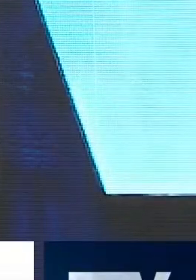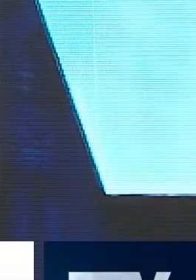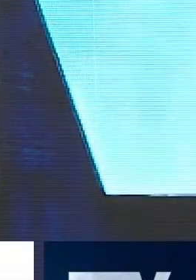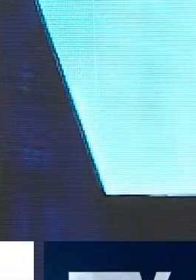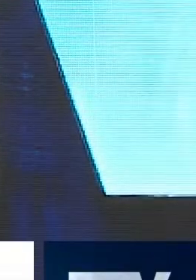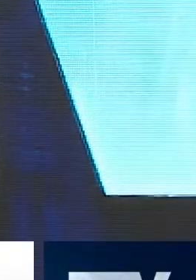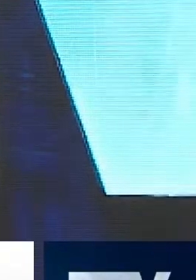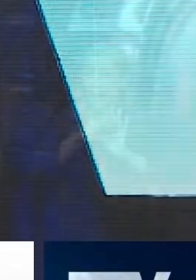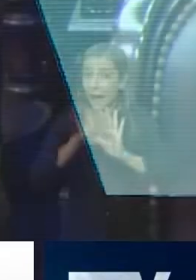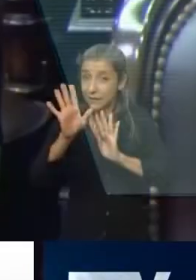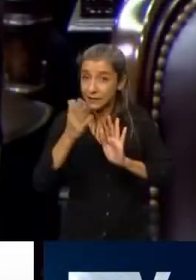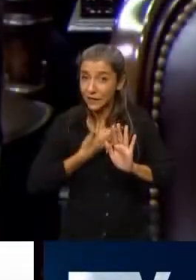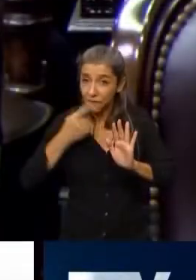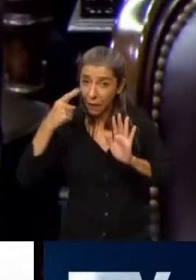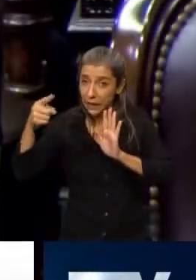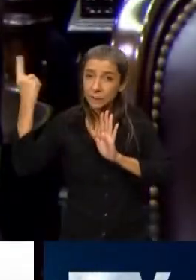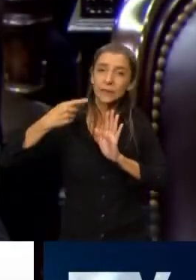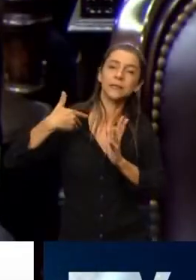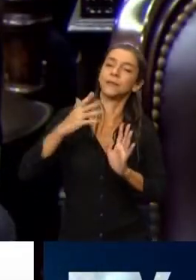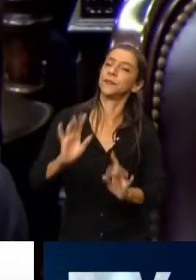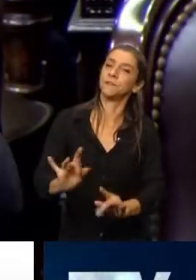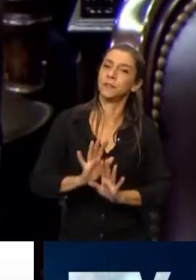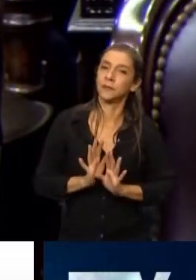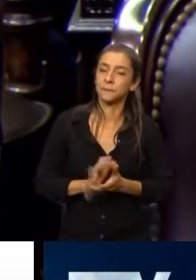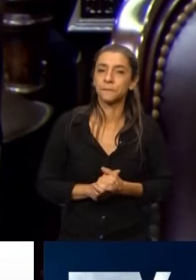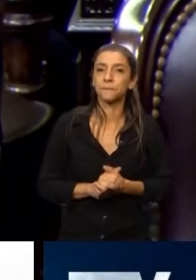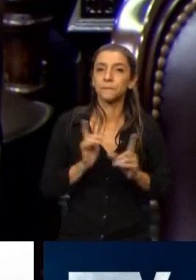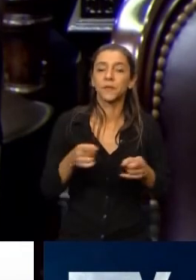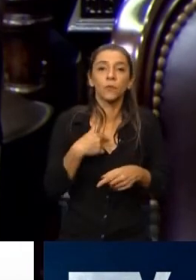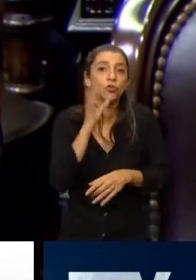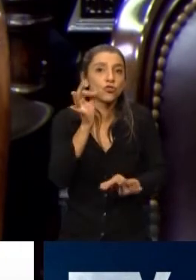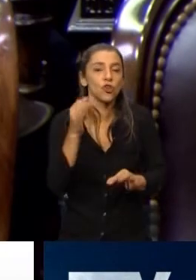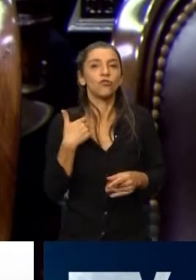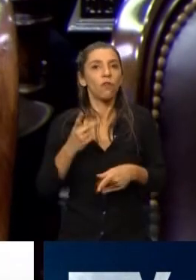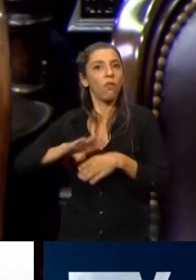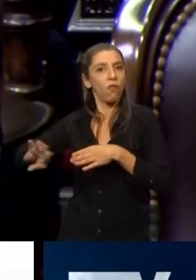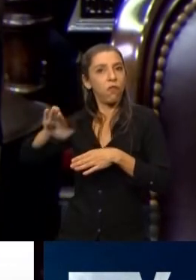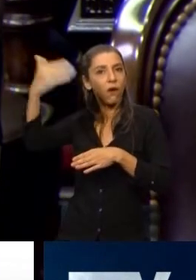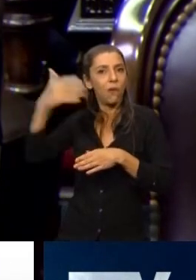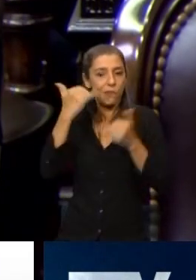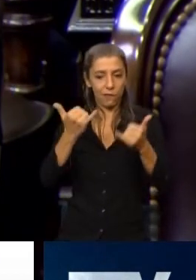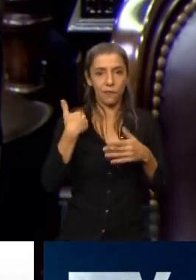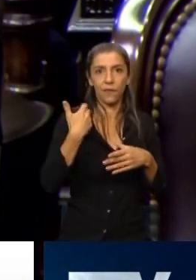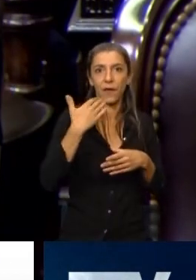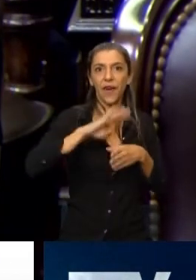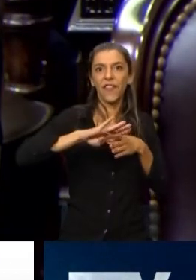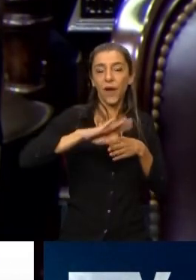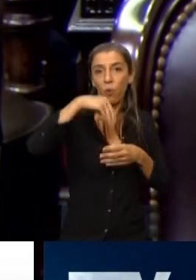fue el siguiente. La Argentina tiene una deuda externa y tiene también una deuda interna, y nuestro compromiso es resolver las